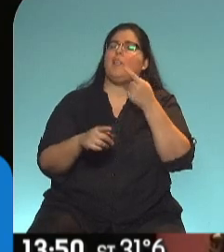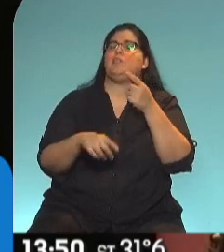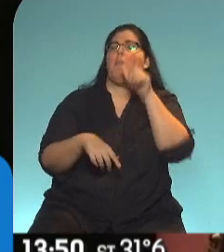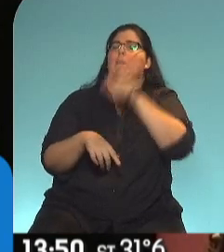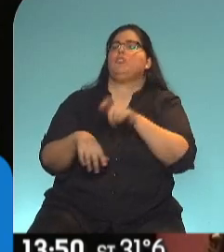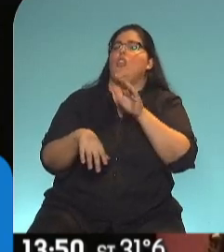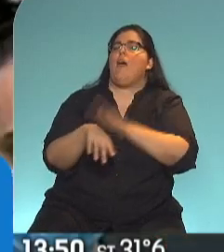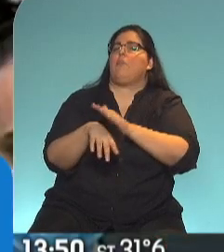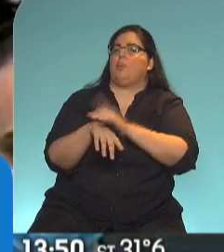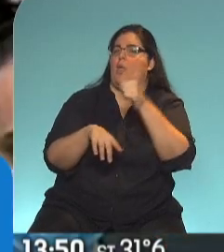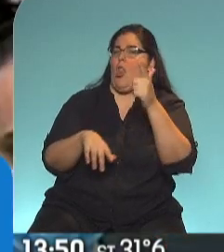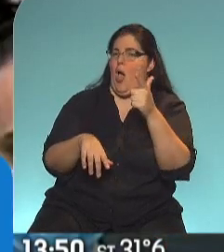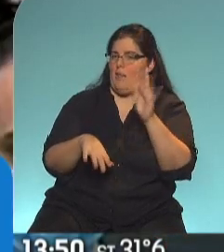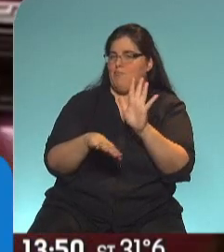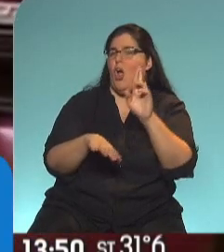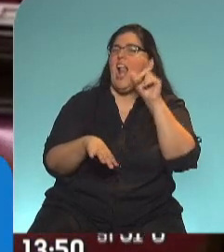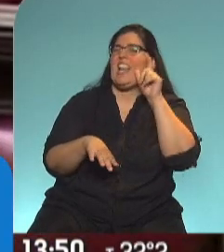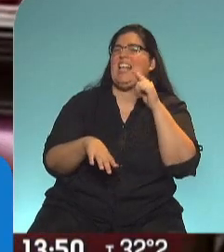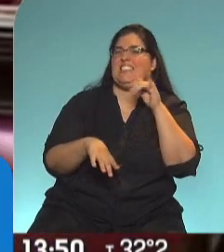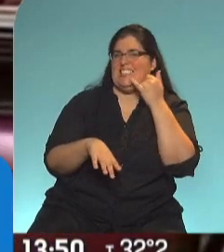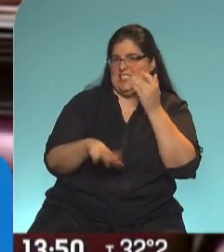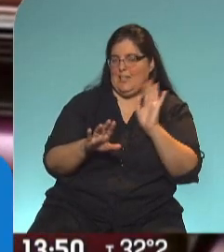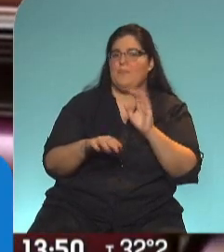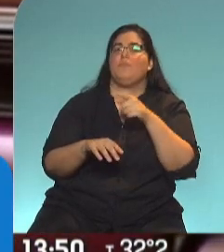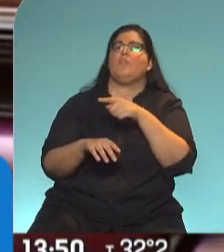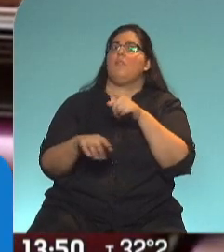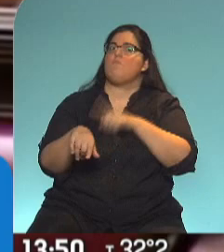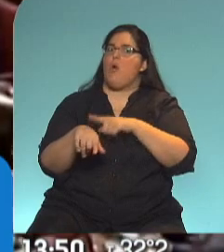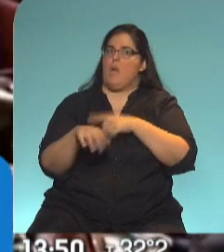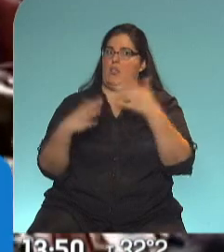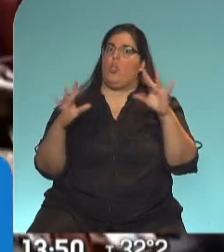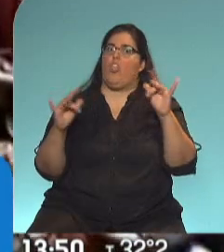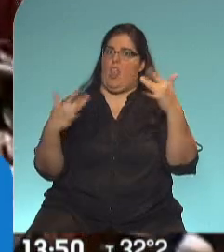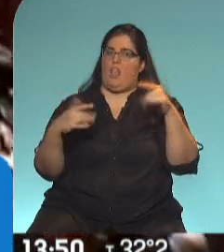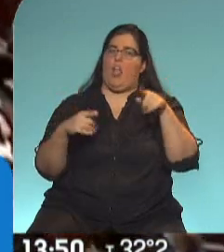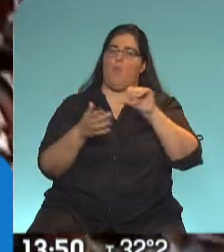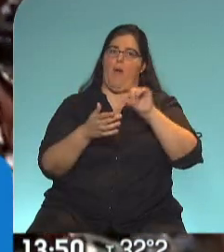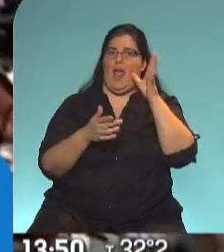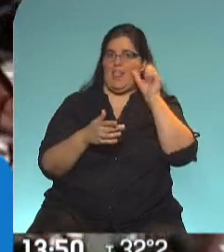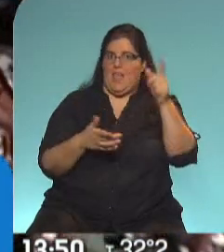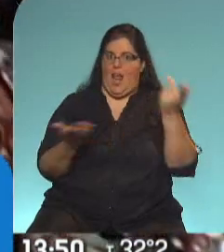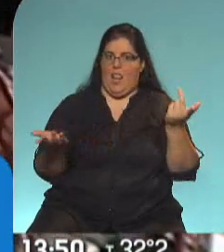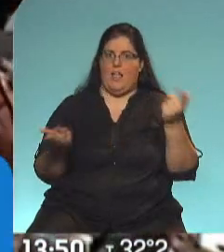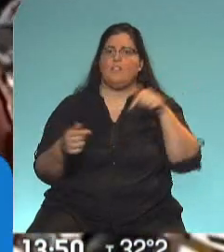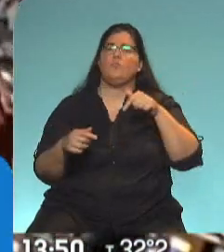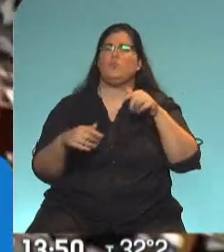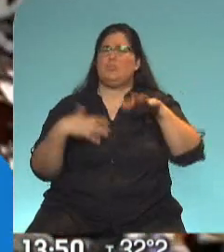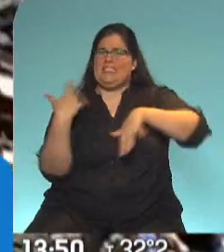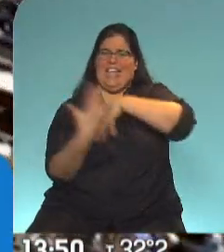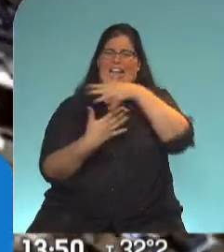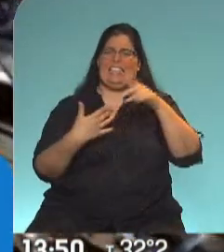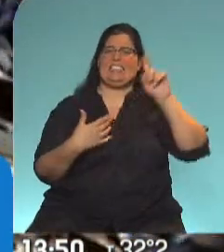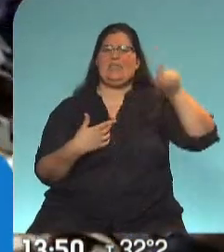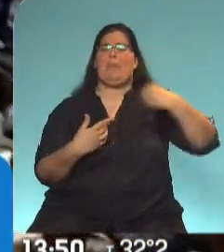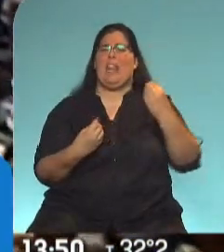irresponsable por haber desatado la crisis en un momento tan delicado para il paese. È una crisi che avviene in